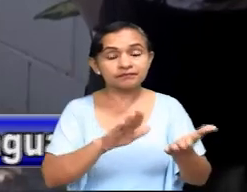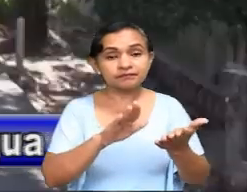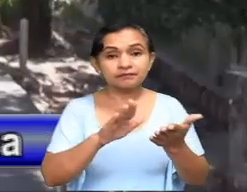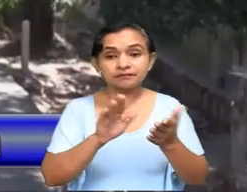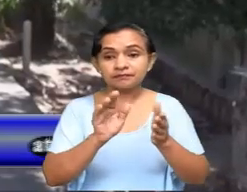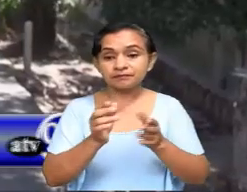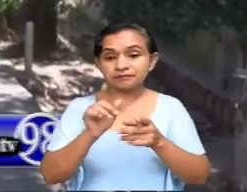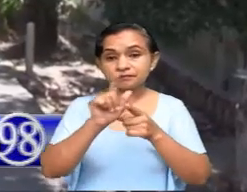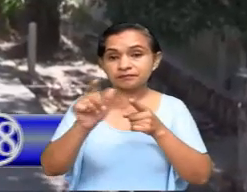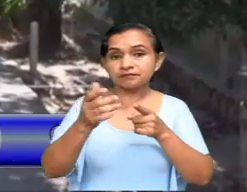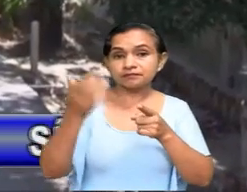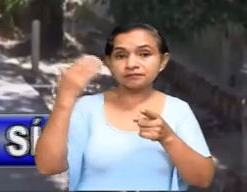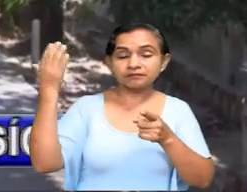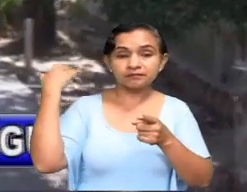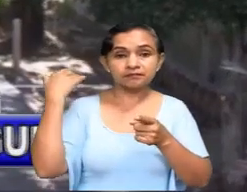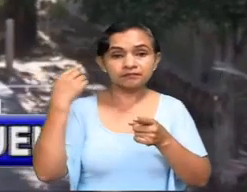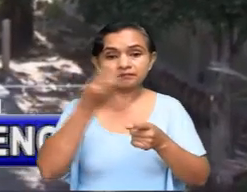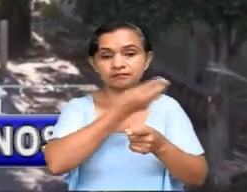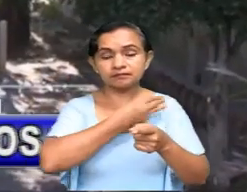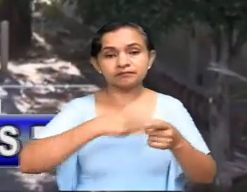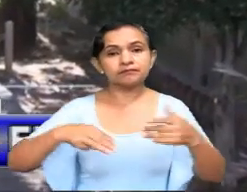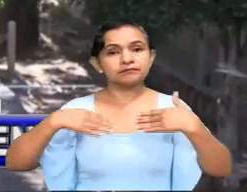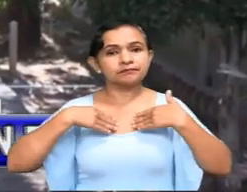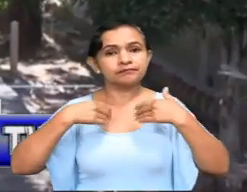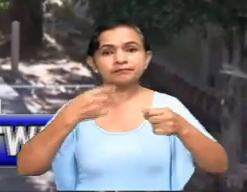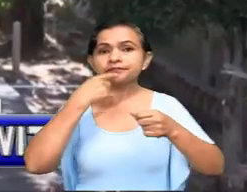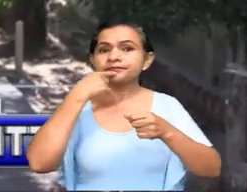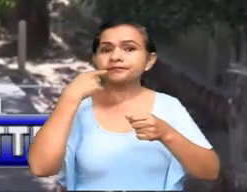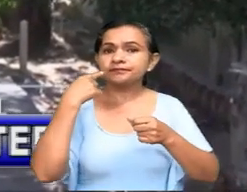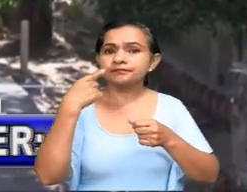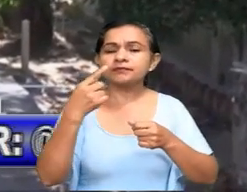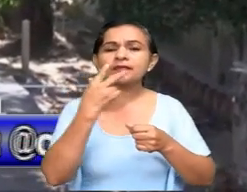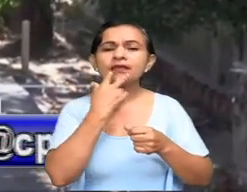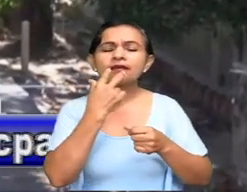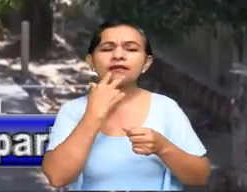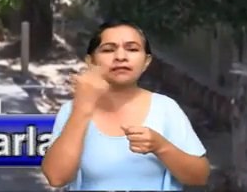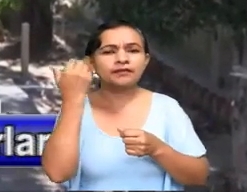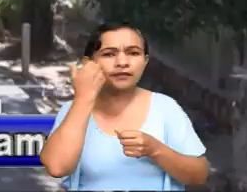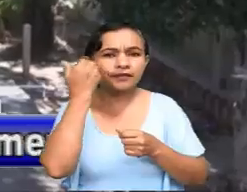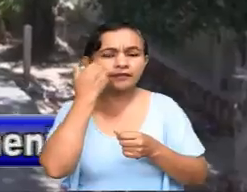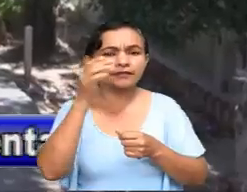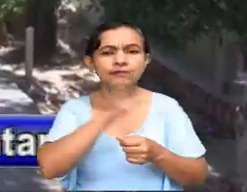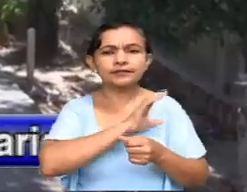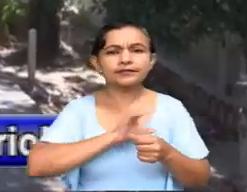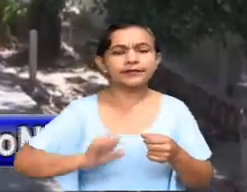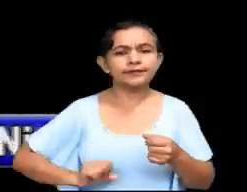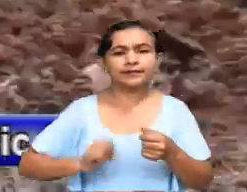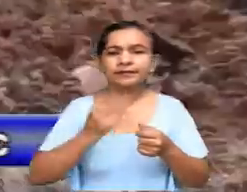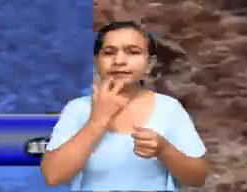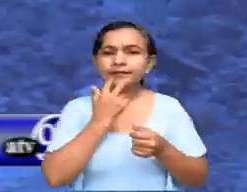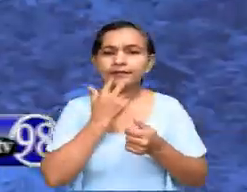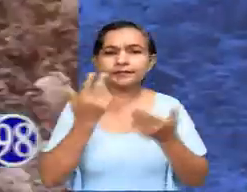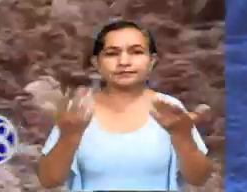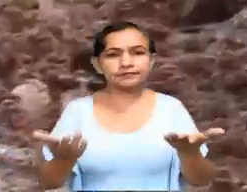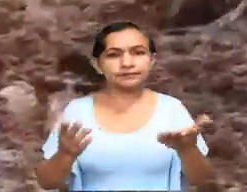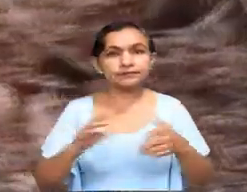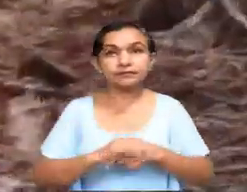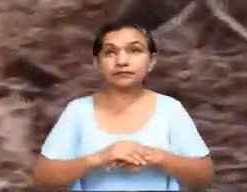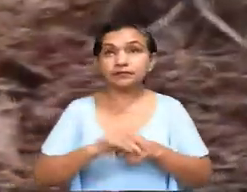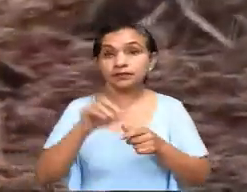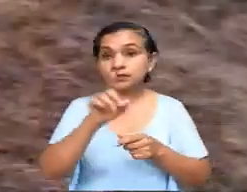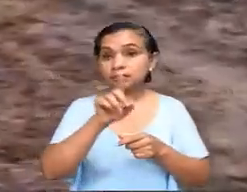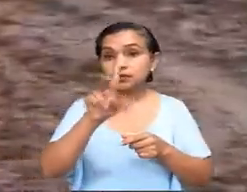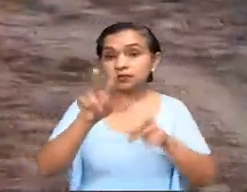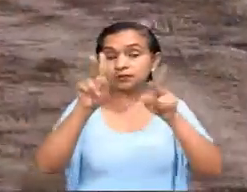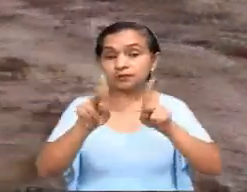menor el mes pasado, la ministra de Salud insistió en que no hay epidemia en el país centroamericano. Al menos 12